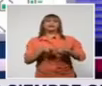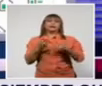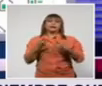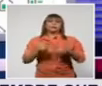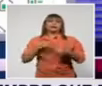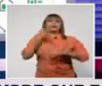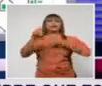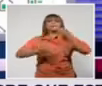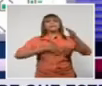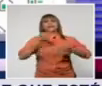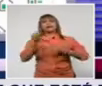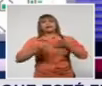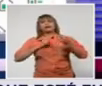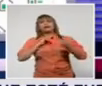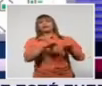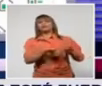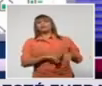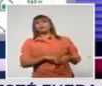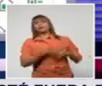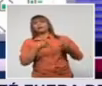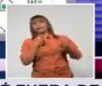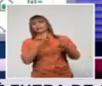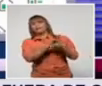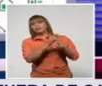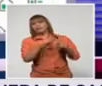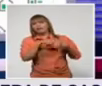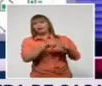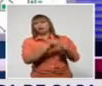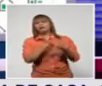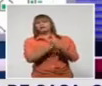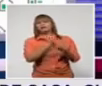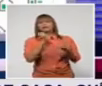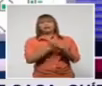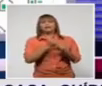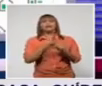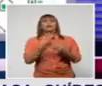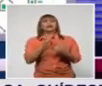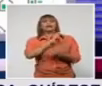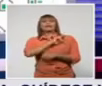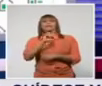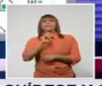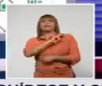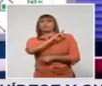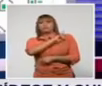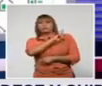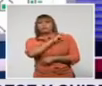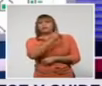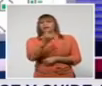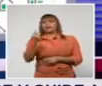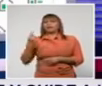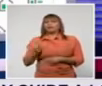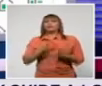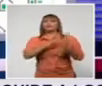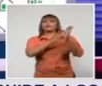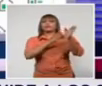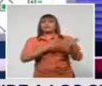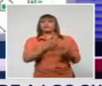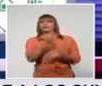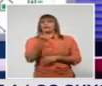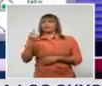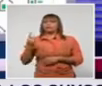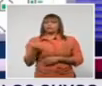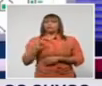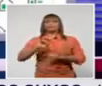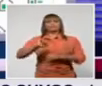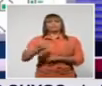que esto había que asumirlo a partir de ahora, el trabajo había que asumirlo desde la responsabilidad, la disciplina, la exigencia, desde el buen